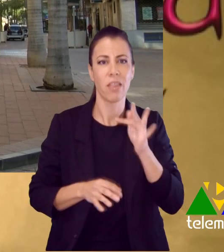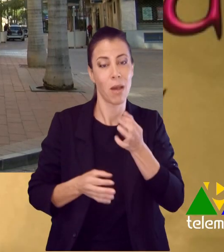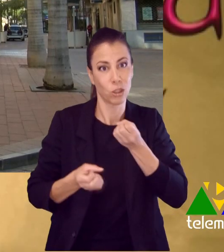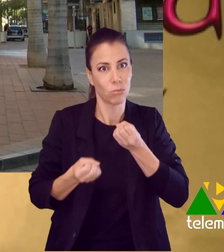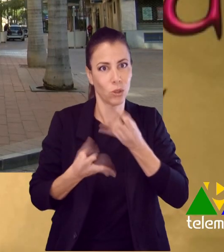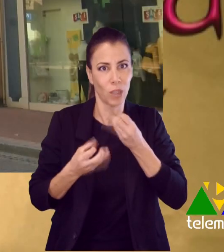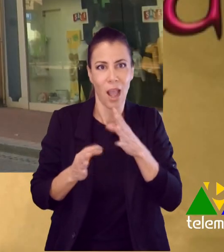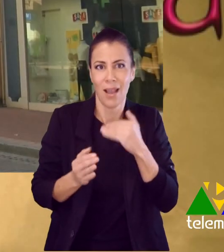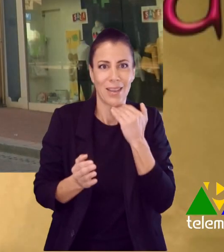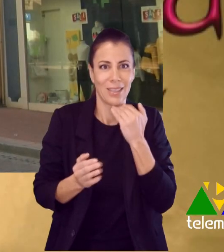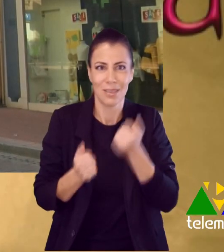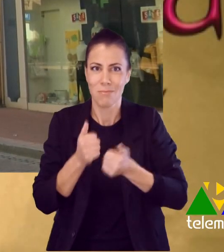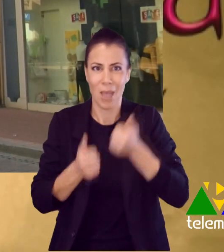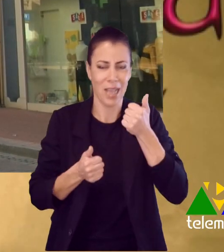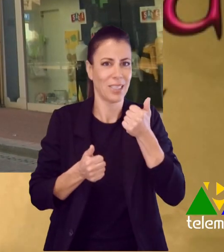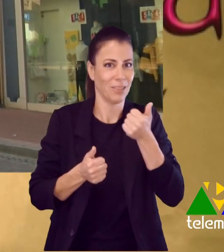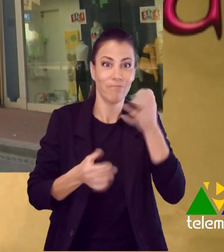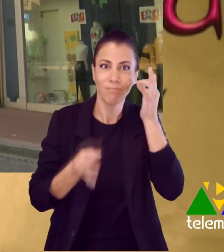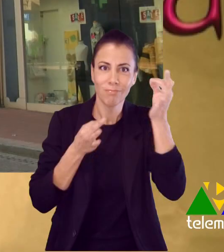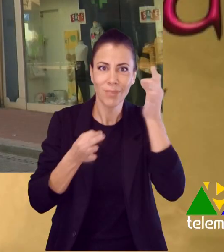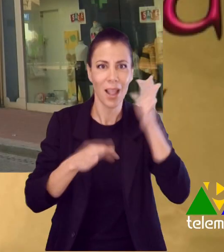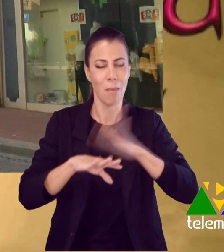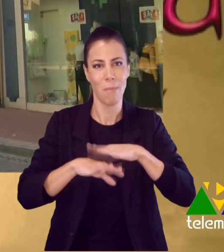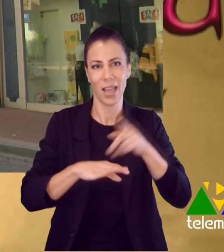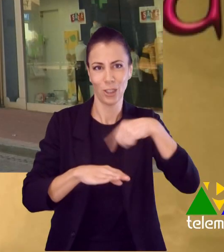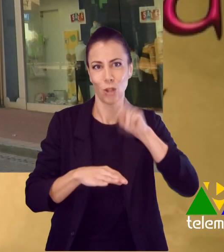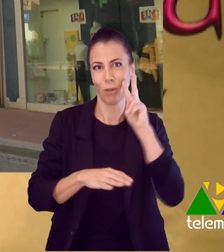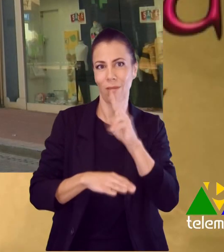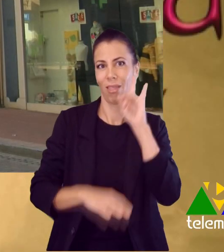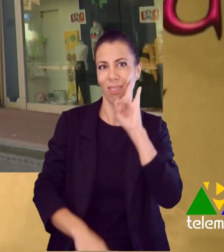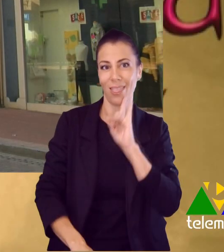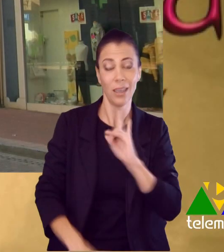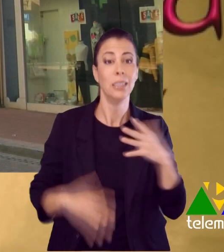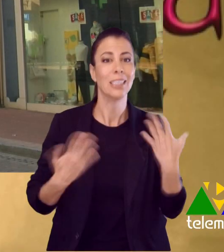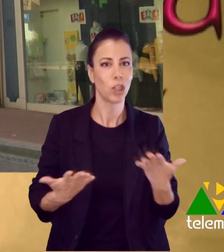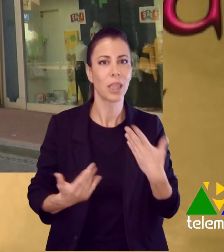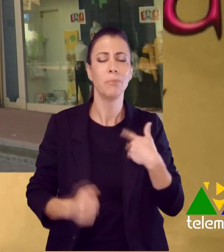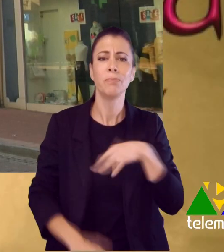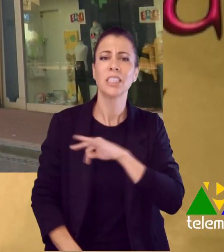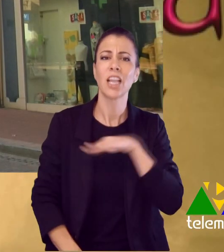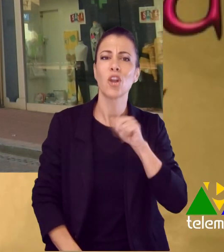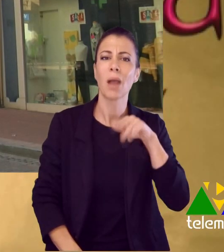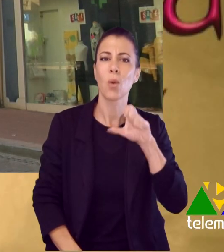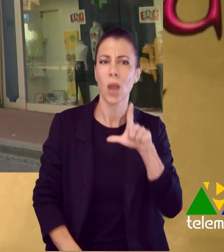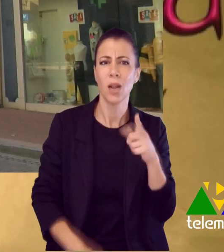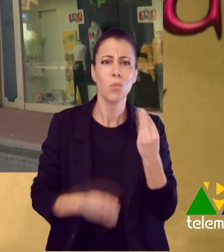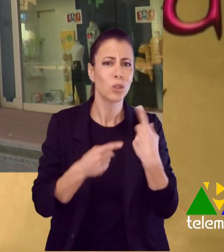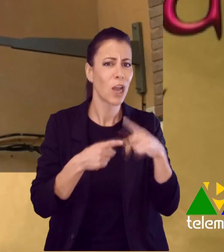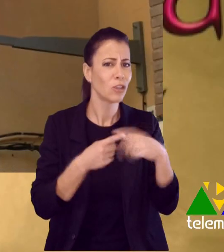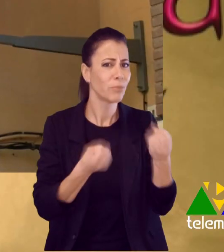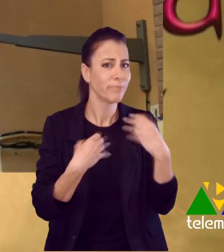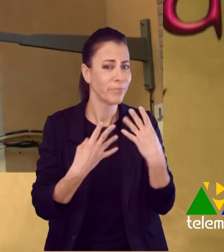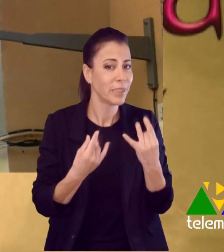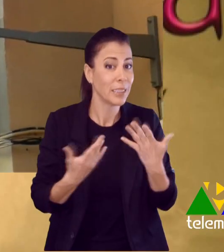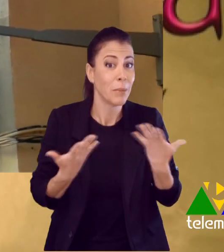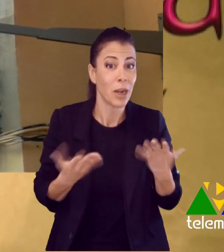contárselas pues prácticamente masticadas para acercárselas a todos ustedes. Y hoy aquí, don Manuel, podemos acordarnos de muchas cosas, pero a